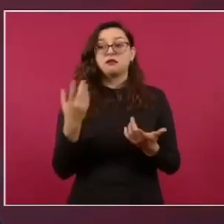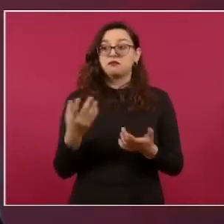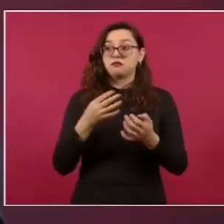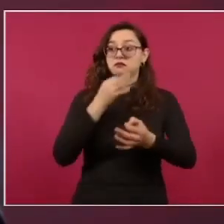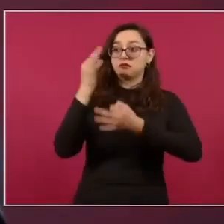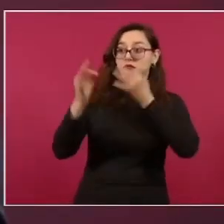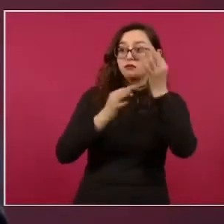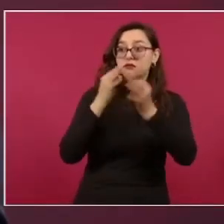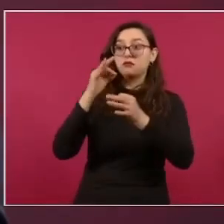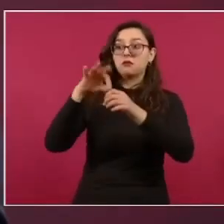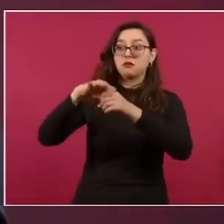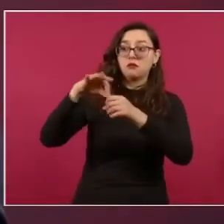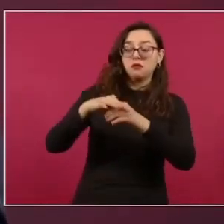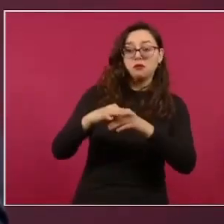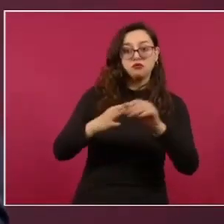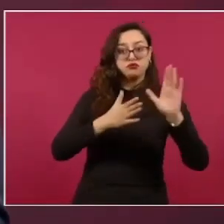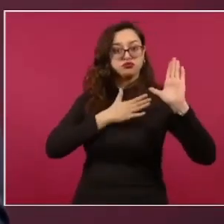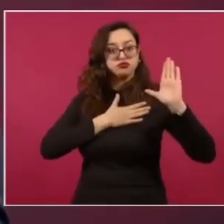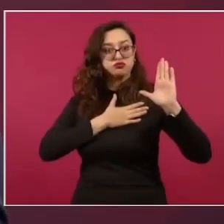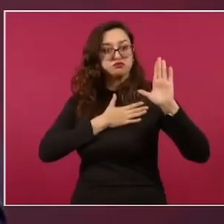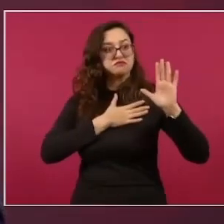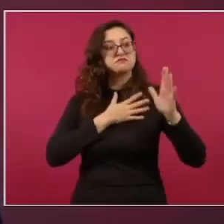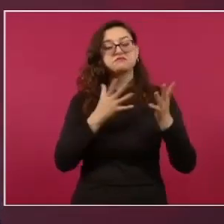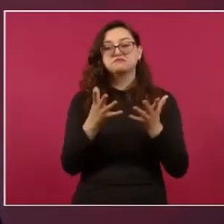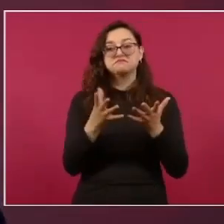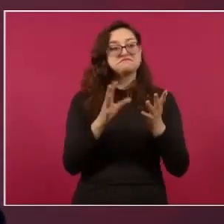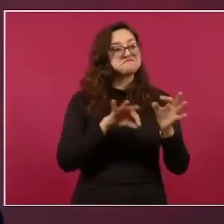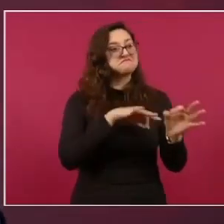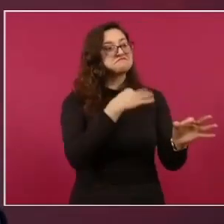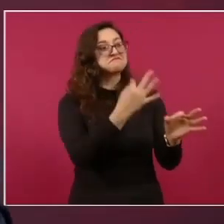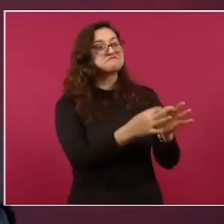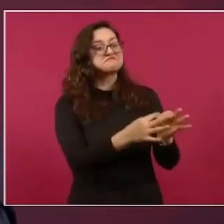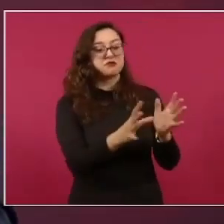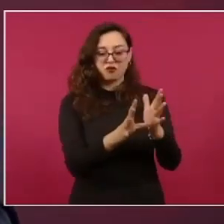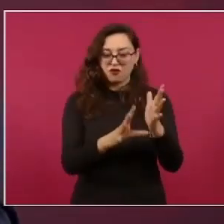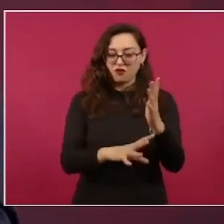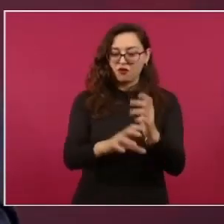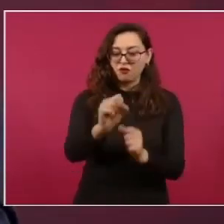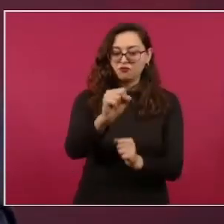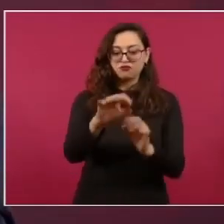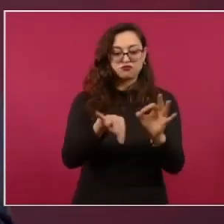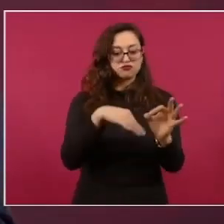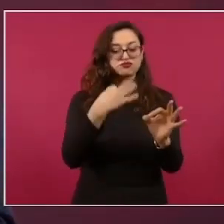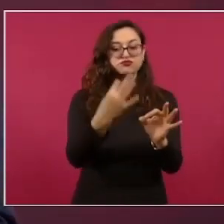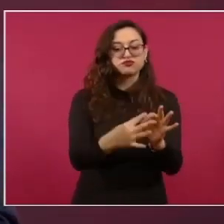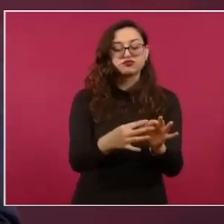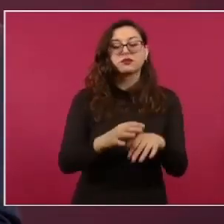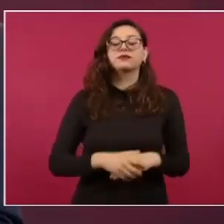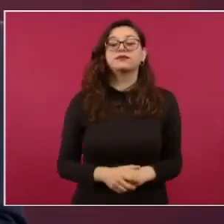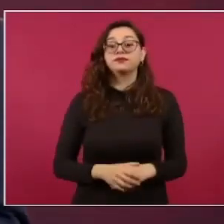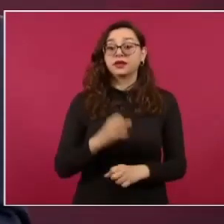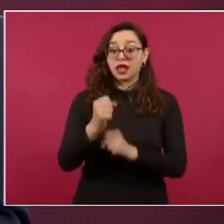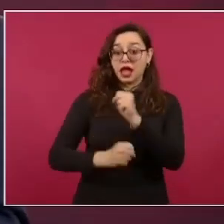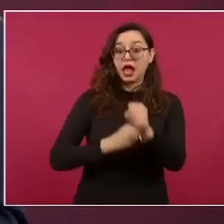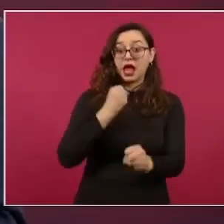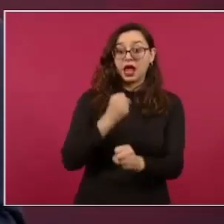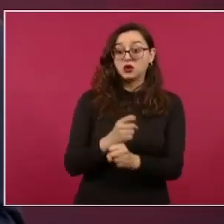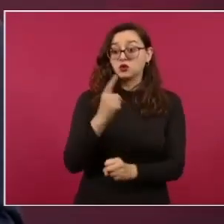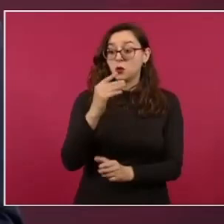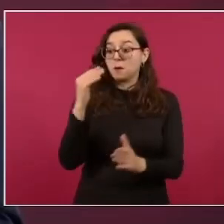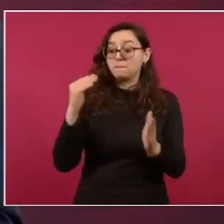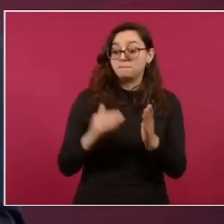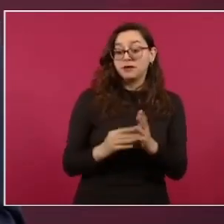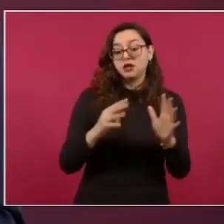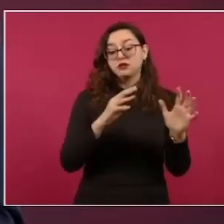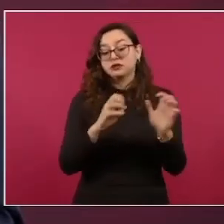constitucional. Vicente Santos Guajardo, su primer director, en 1944 es